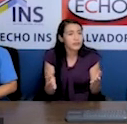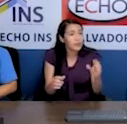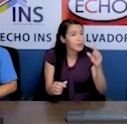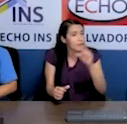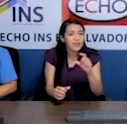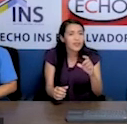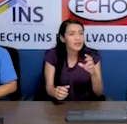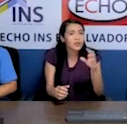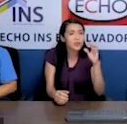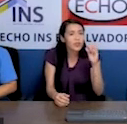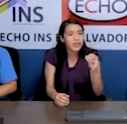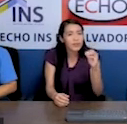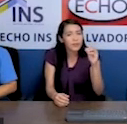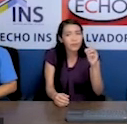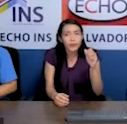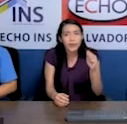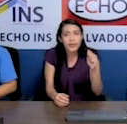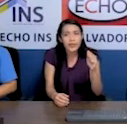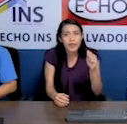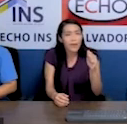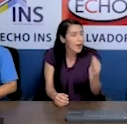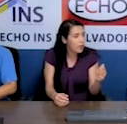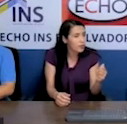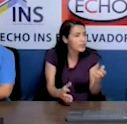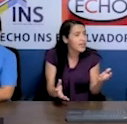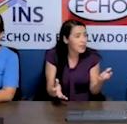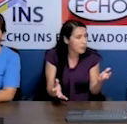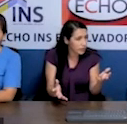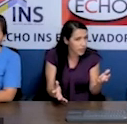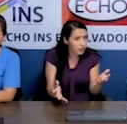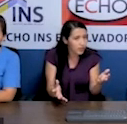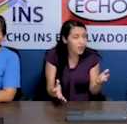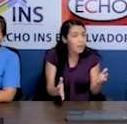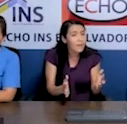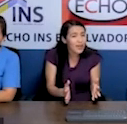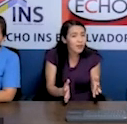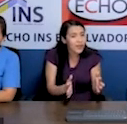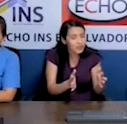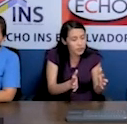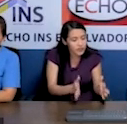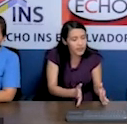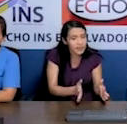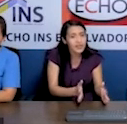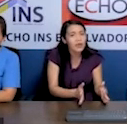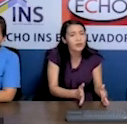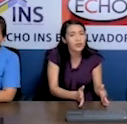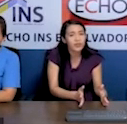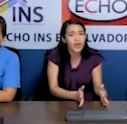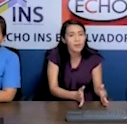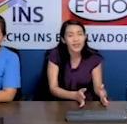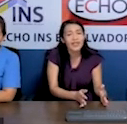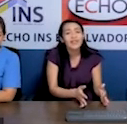de casos, un reporte de casos muy bajo, un 30%, pero estos pacientes